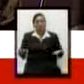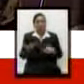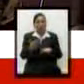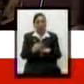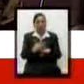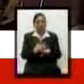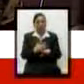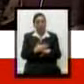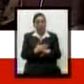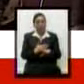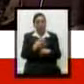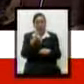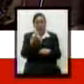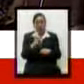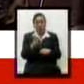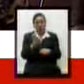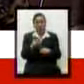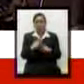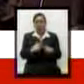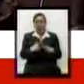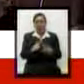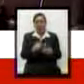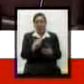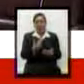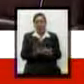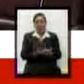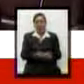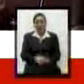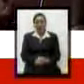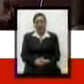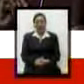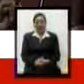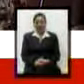desarrollo del Perú en sus zonas. Muchas gracias, señor presidente. Gracias, señora congresista.